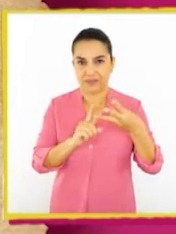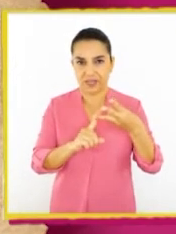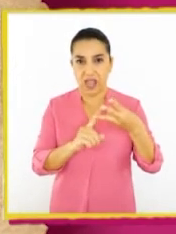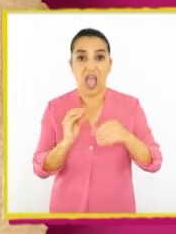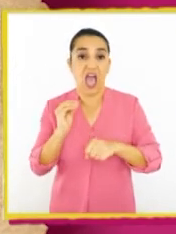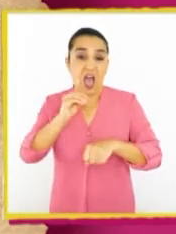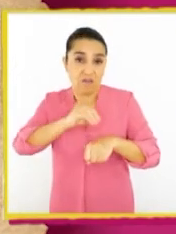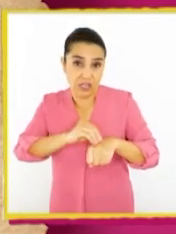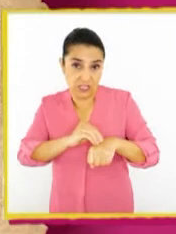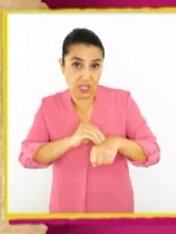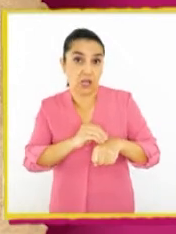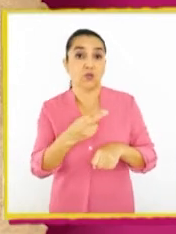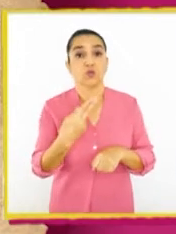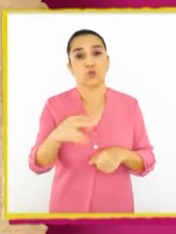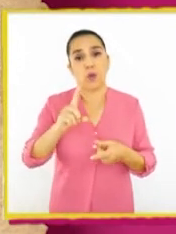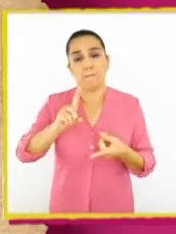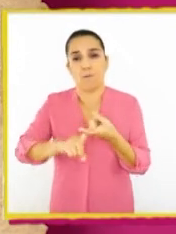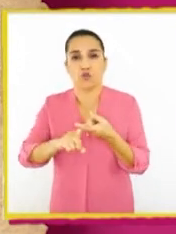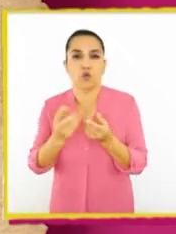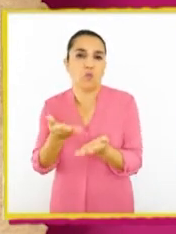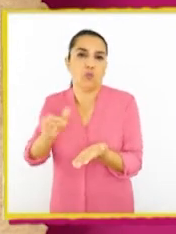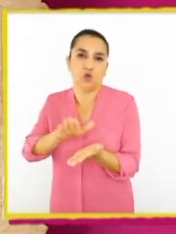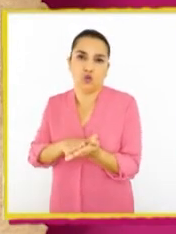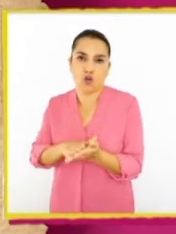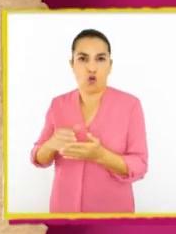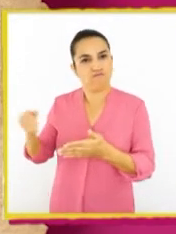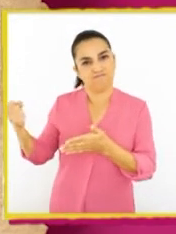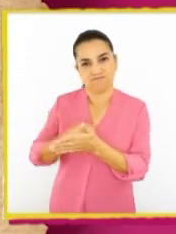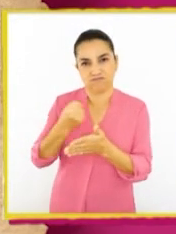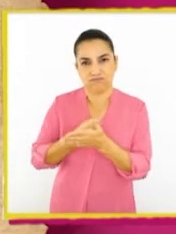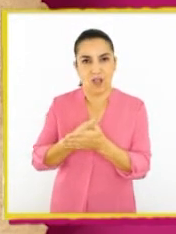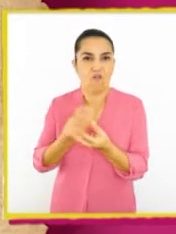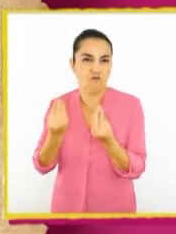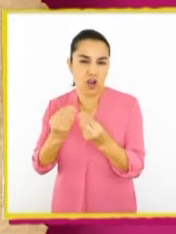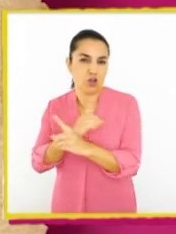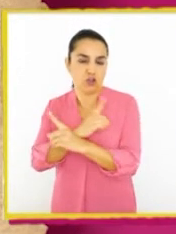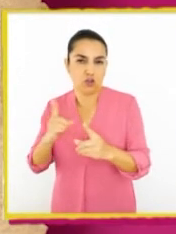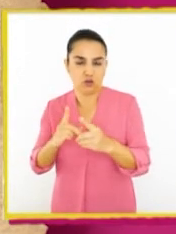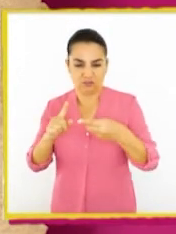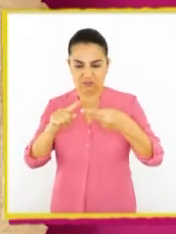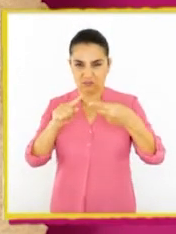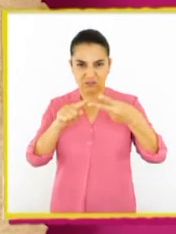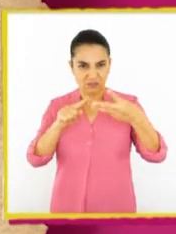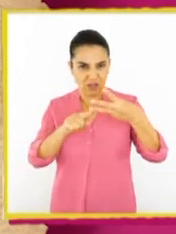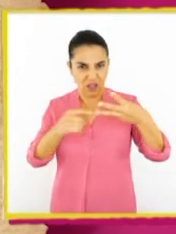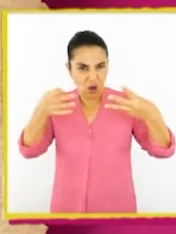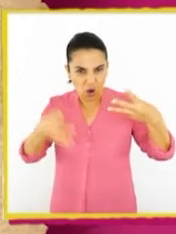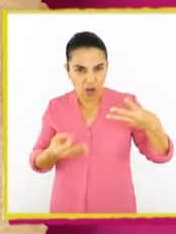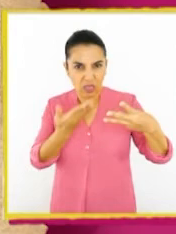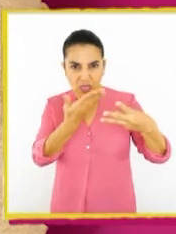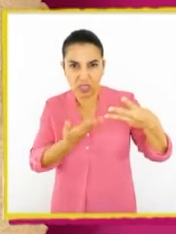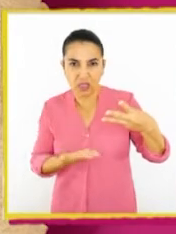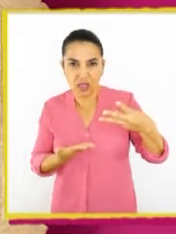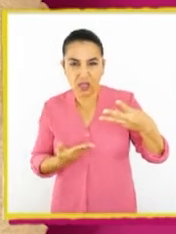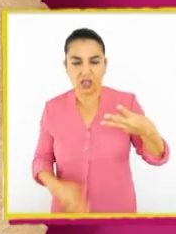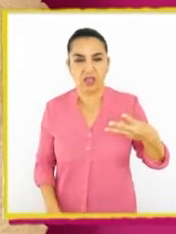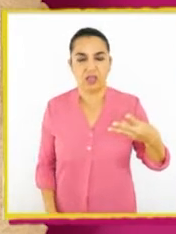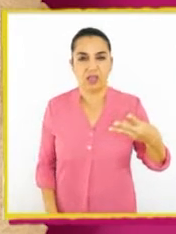Arturo Prat que su esposo murió y no fue un buen combatiente. ¿Cuál creen que es la alternativa correcta?